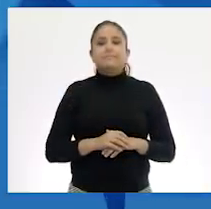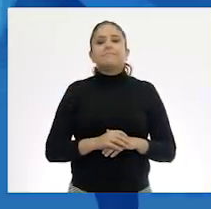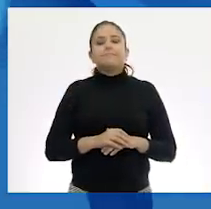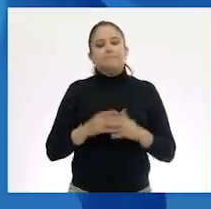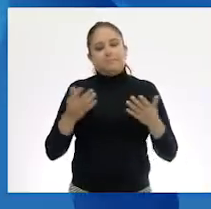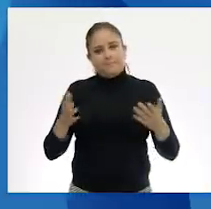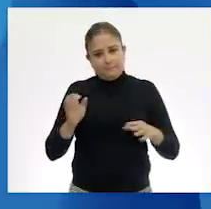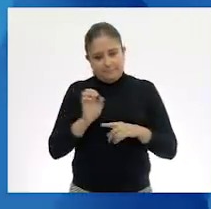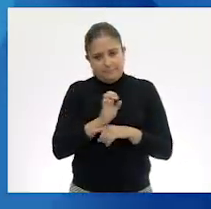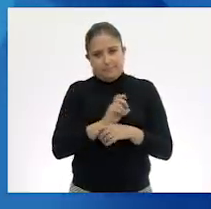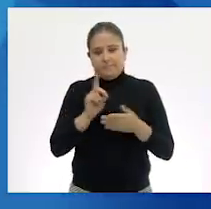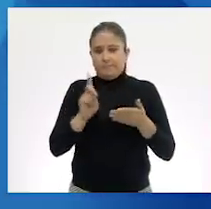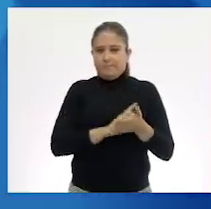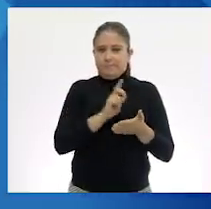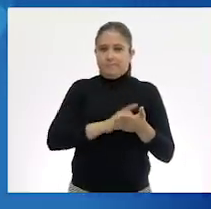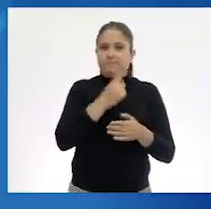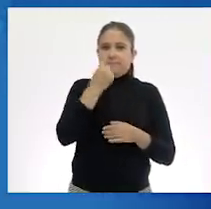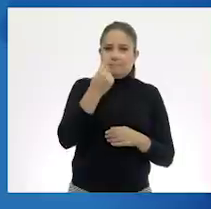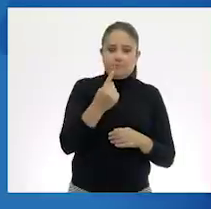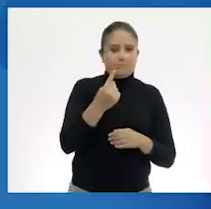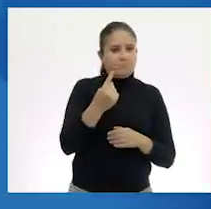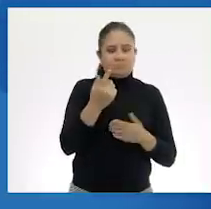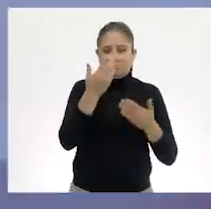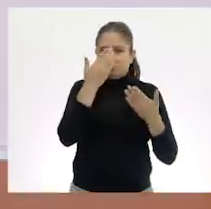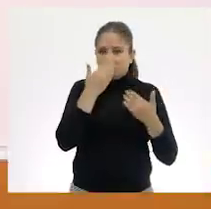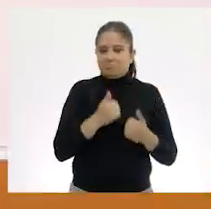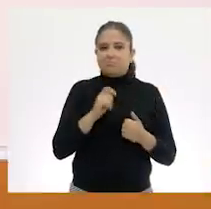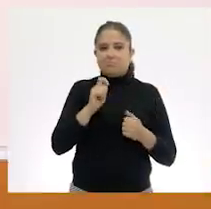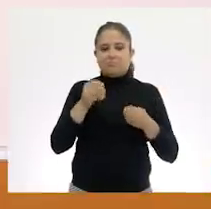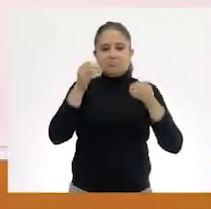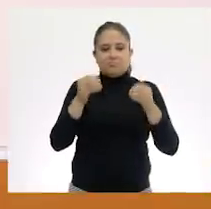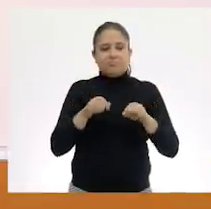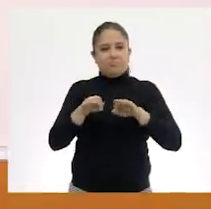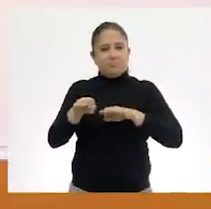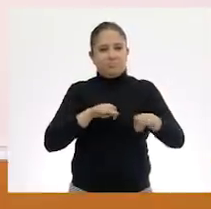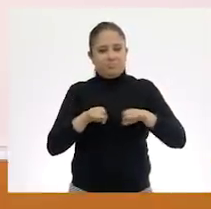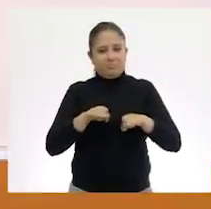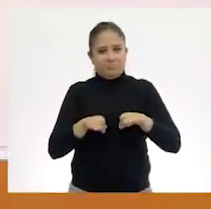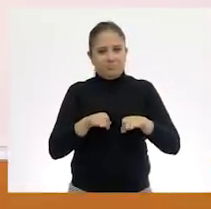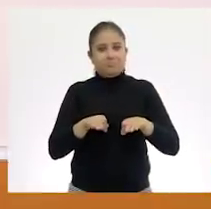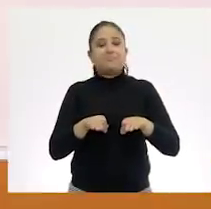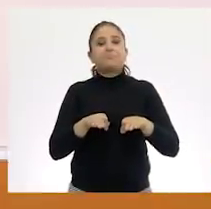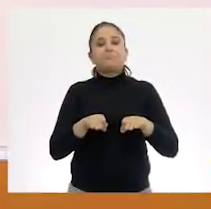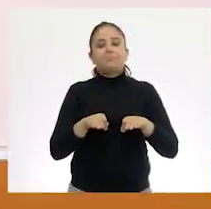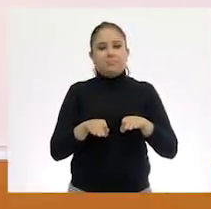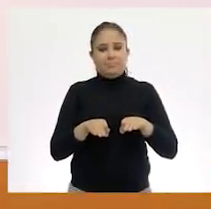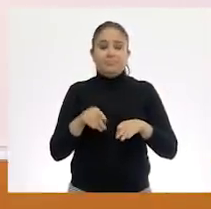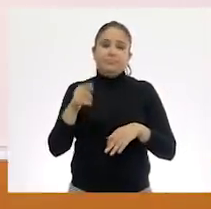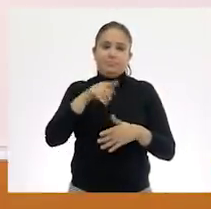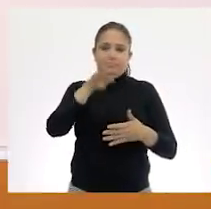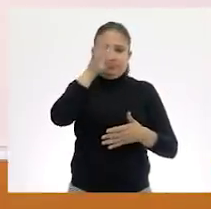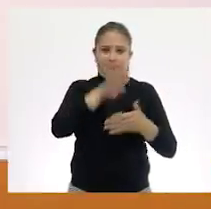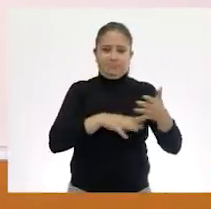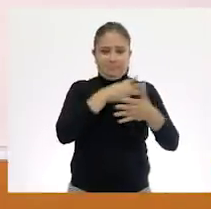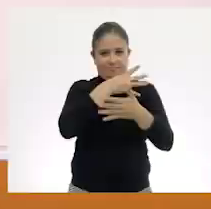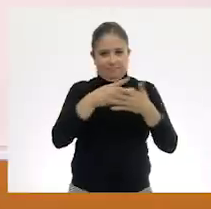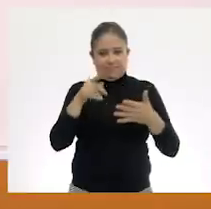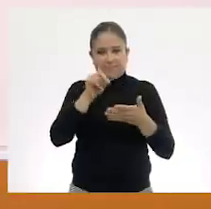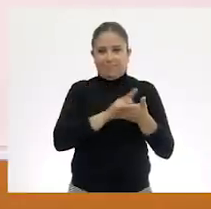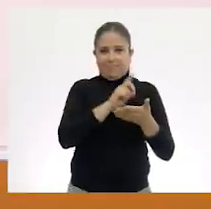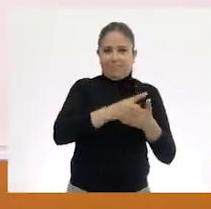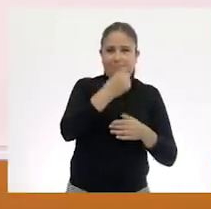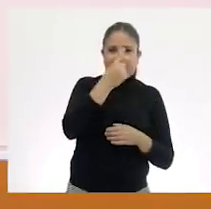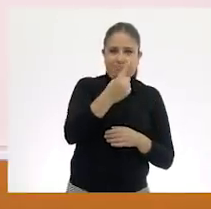Entonces, el directorio 1 no contiene datos de ocupación. Por lo que en la tabla, en la parte del directorio